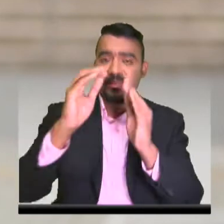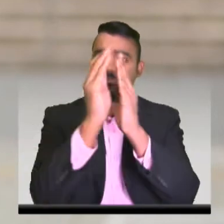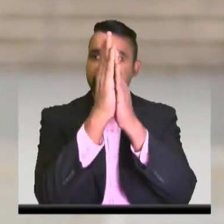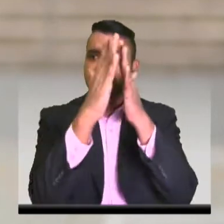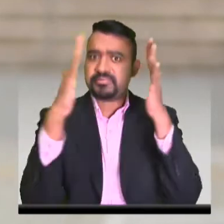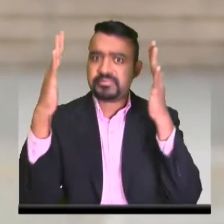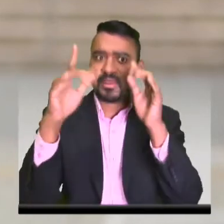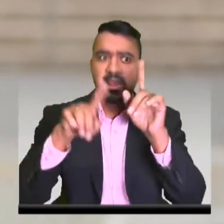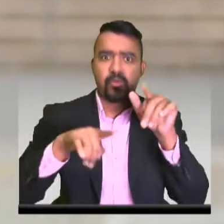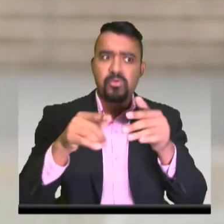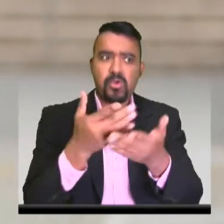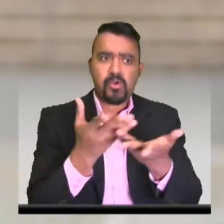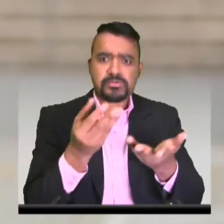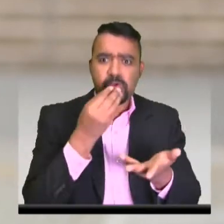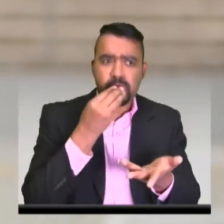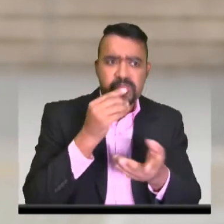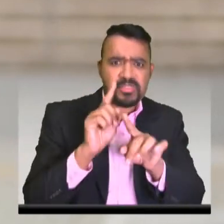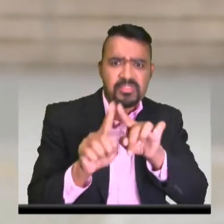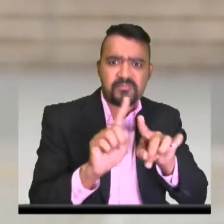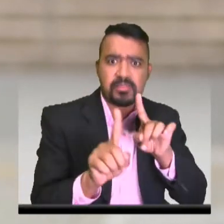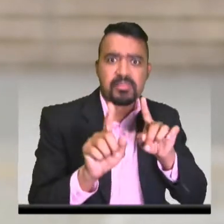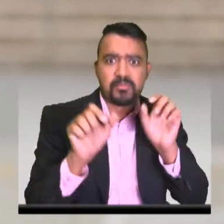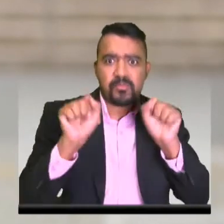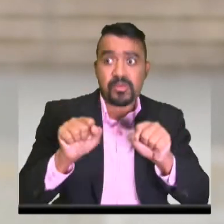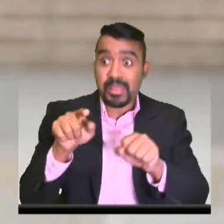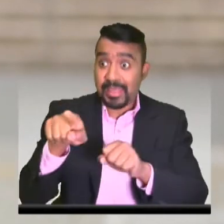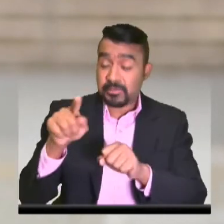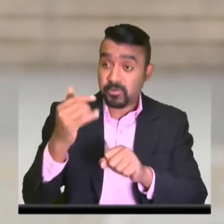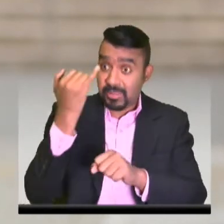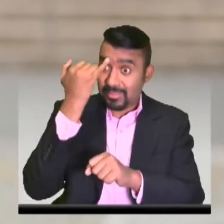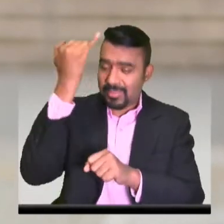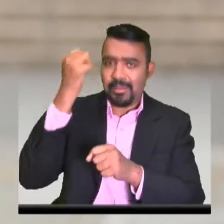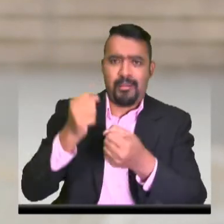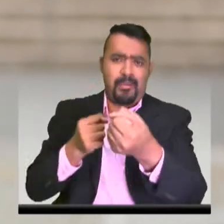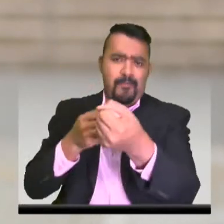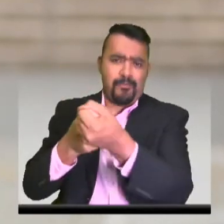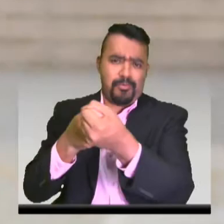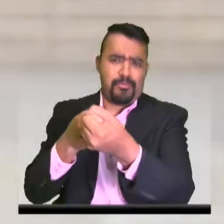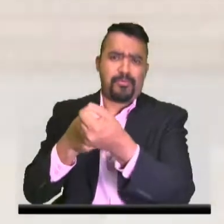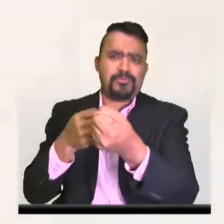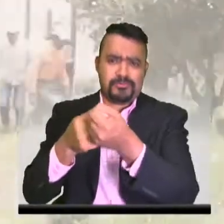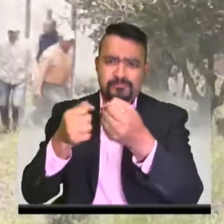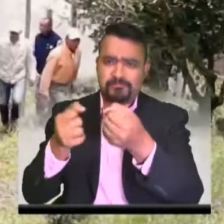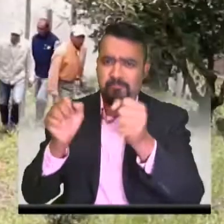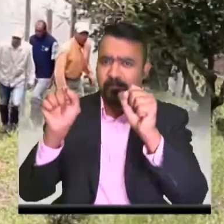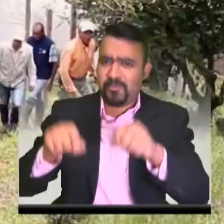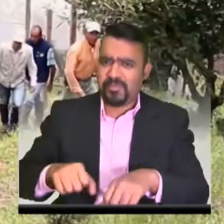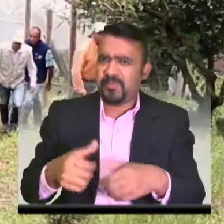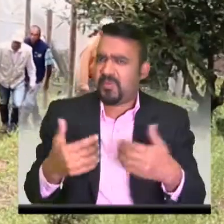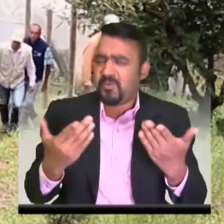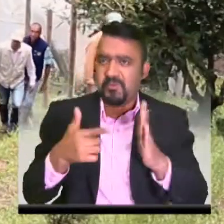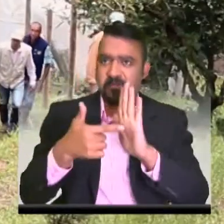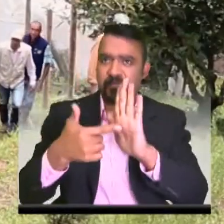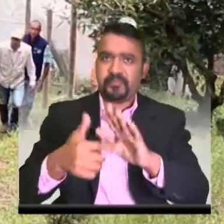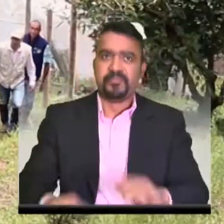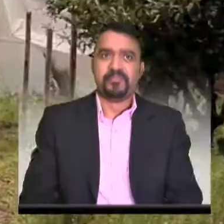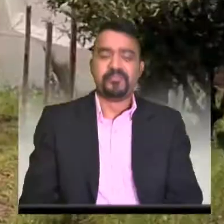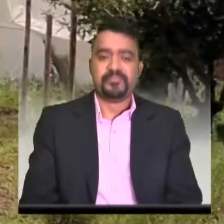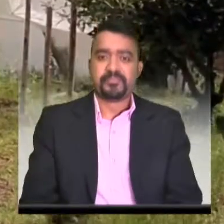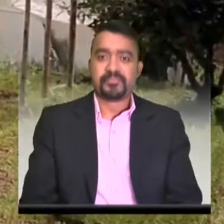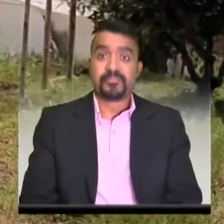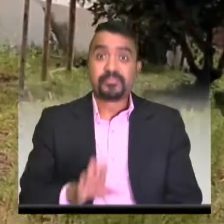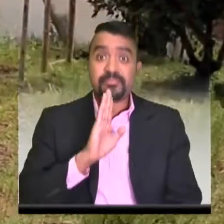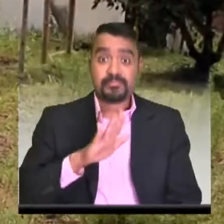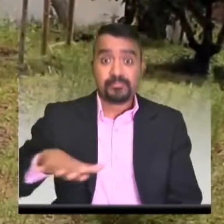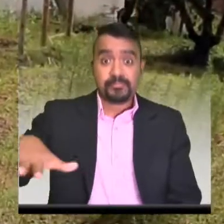nuestros campesinos con enfoque sostenible. Conozcamos más detalles en la siguiente nota. Bosques y Alimentos es la apuesta de Cornare para